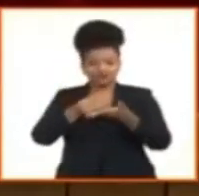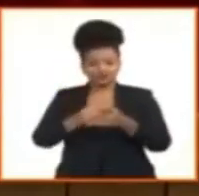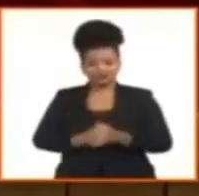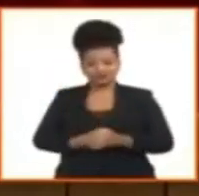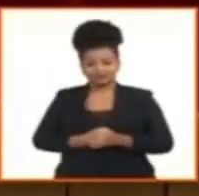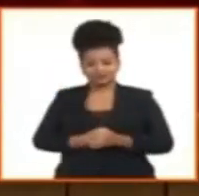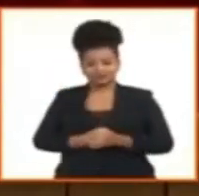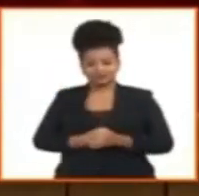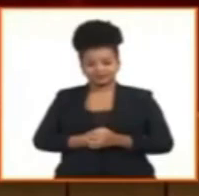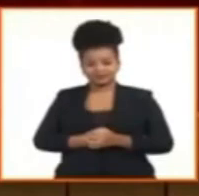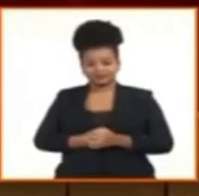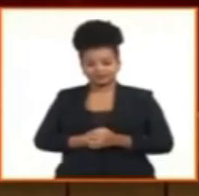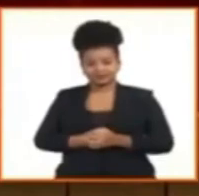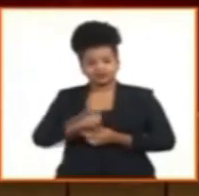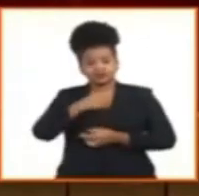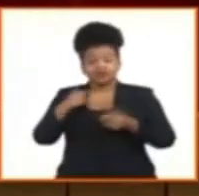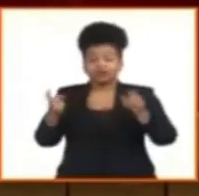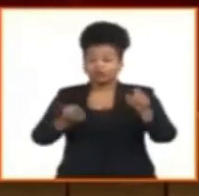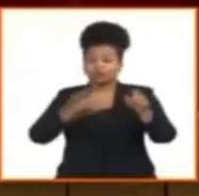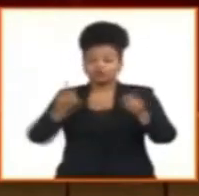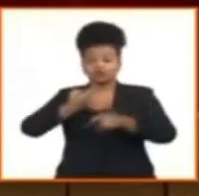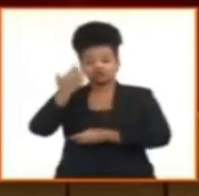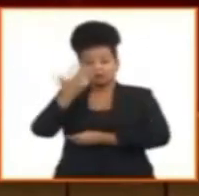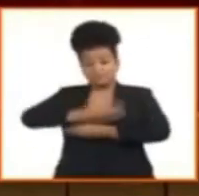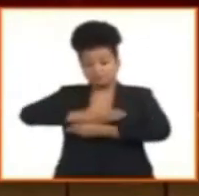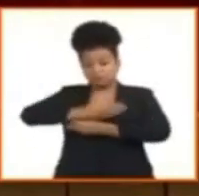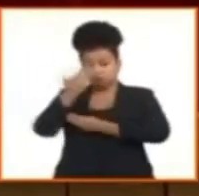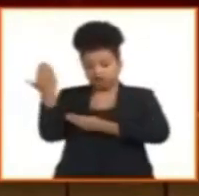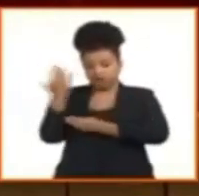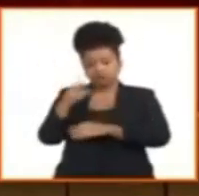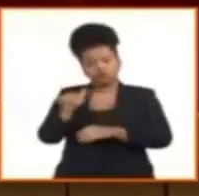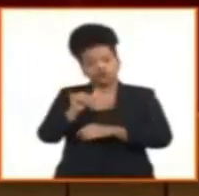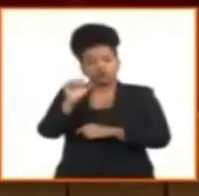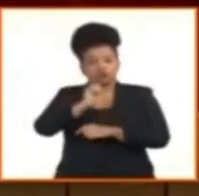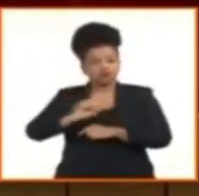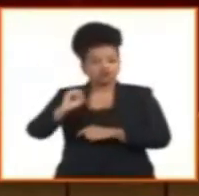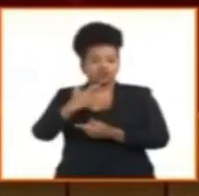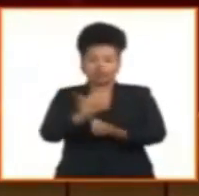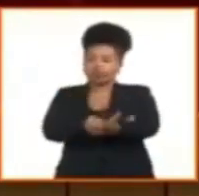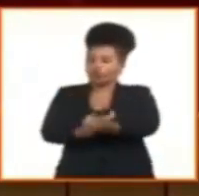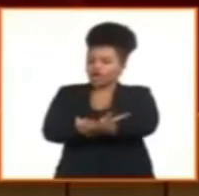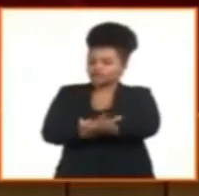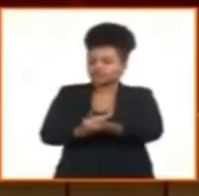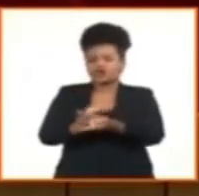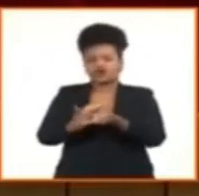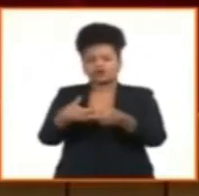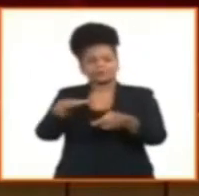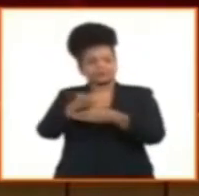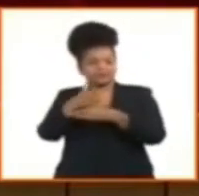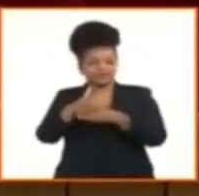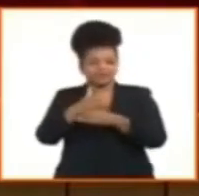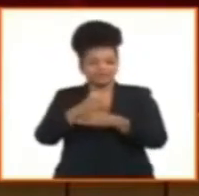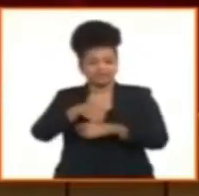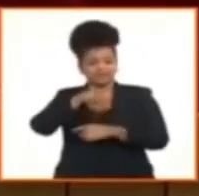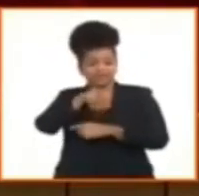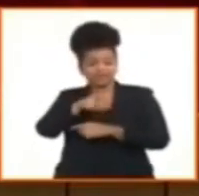de su generosa pelea contra el bloqueo genocida, organizando campañas de donaciones y caravanas. Se trata además